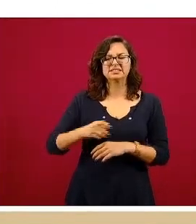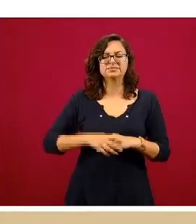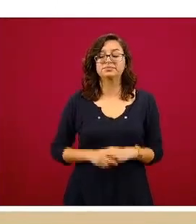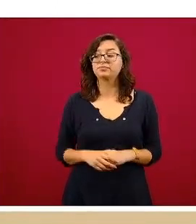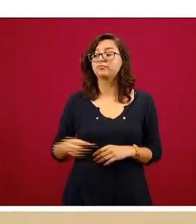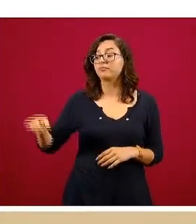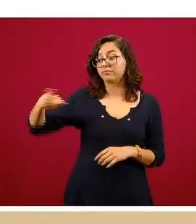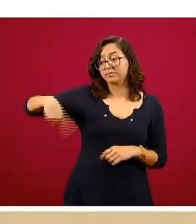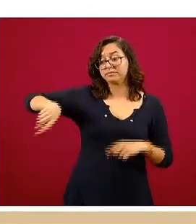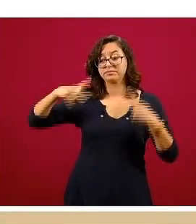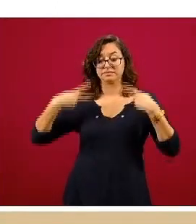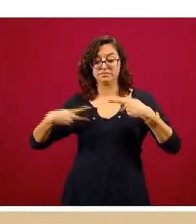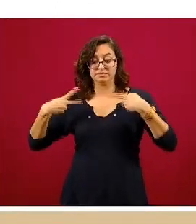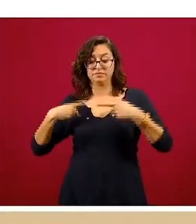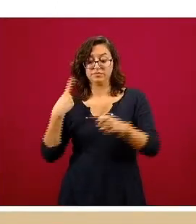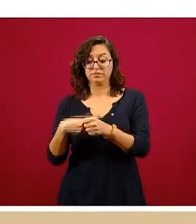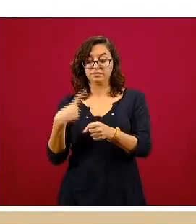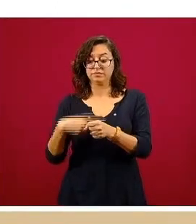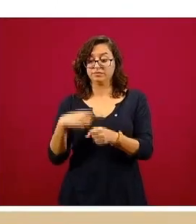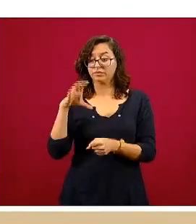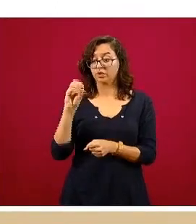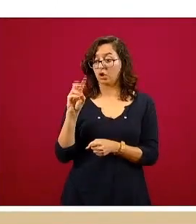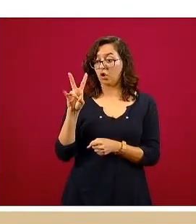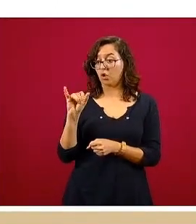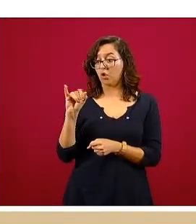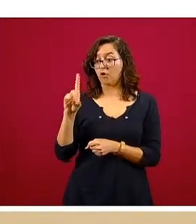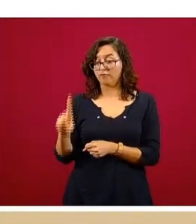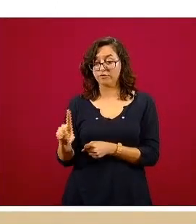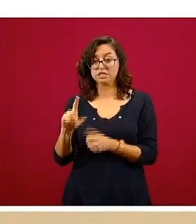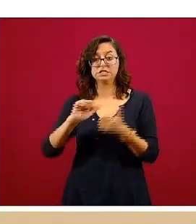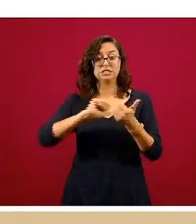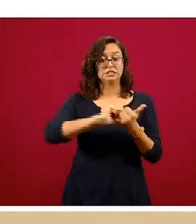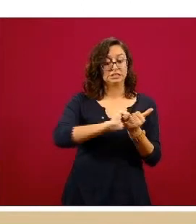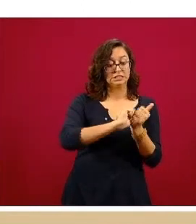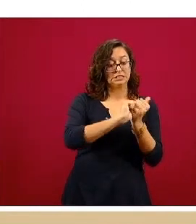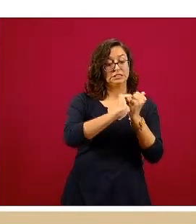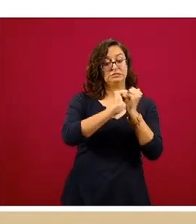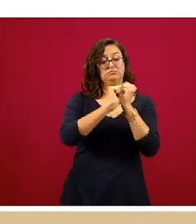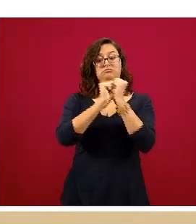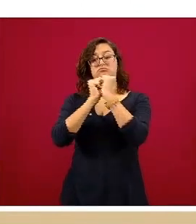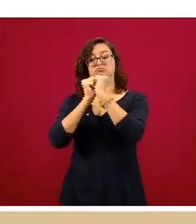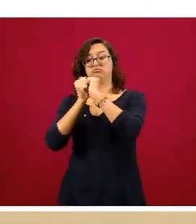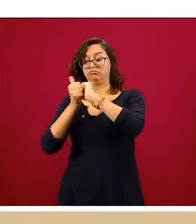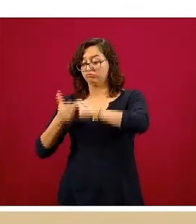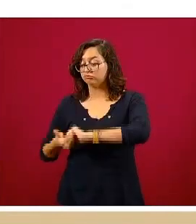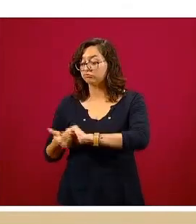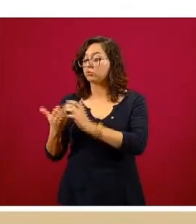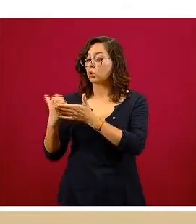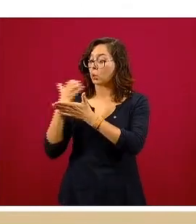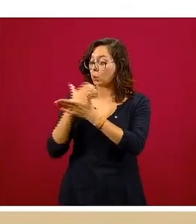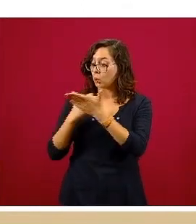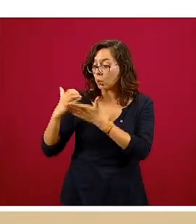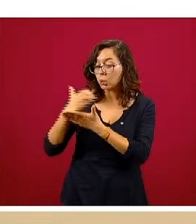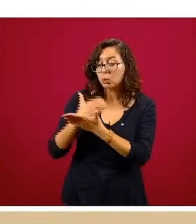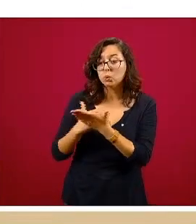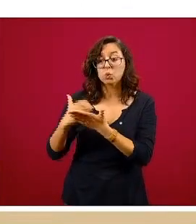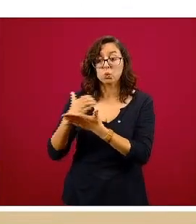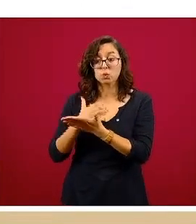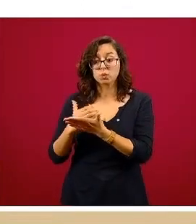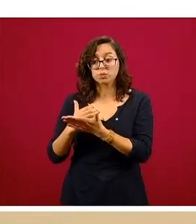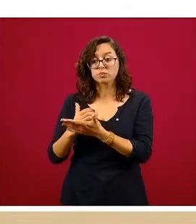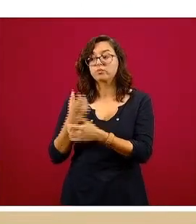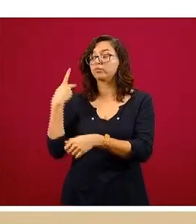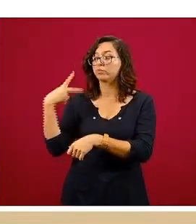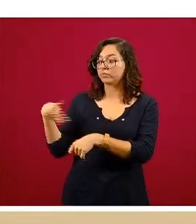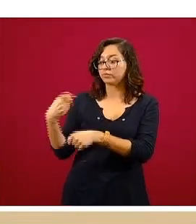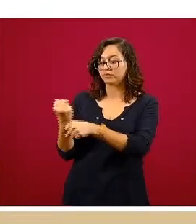pacientes que estuvieron infectados con SARS-CoV-2, que tuvieron la enfermedad de COVID-19, se